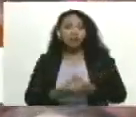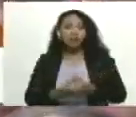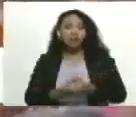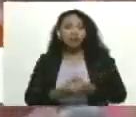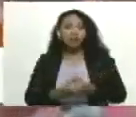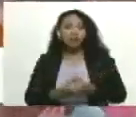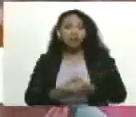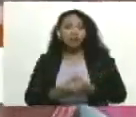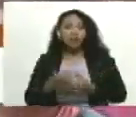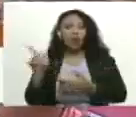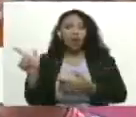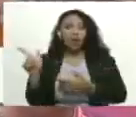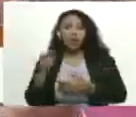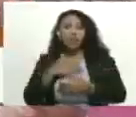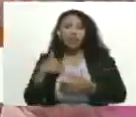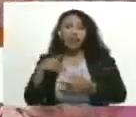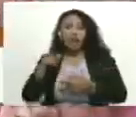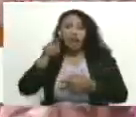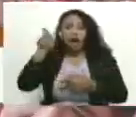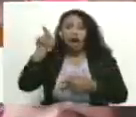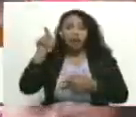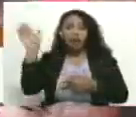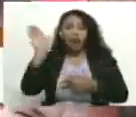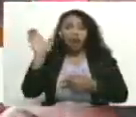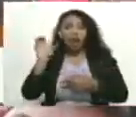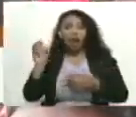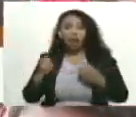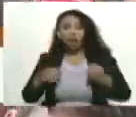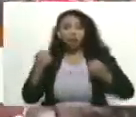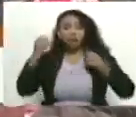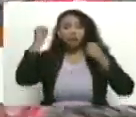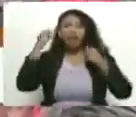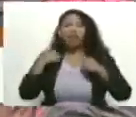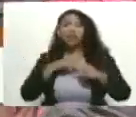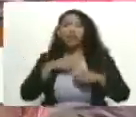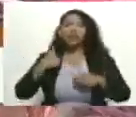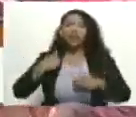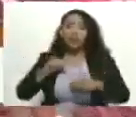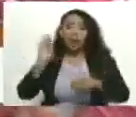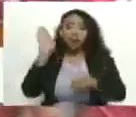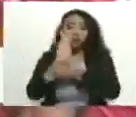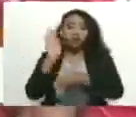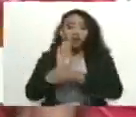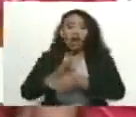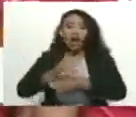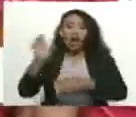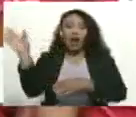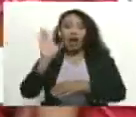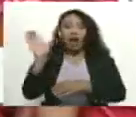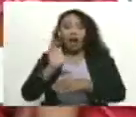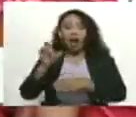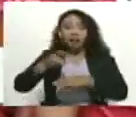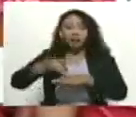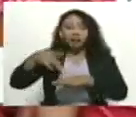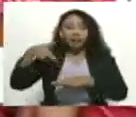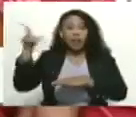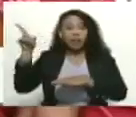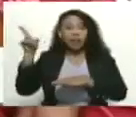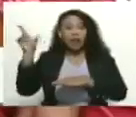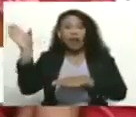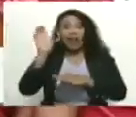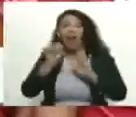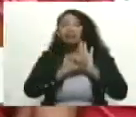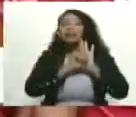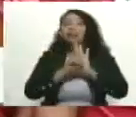Ellos se van a querer alborotar allá. Y nosotros tenemos que tener inexpugnable Caracas. Caracas es el símbolo